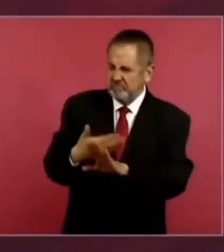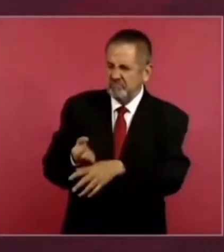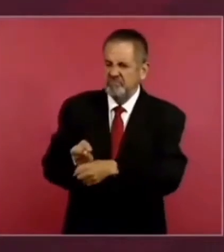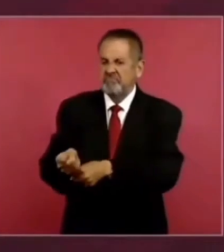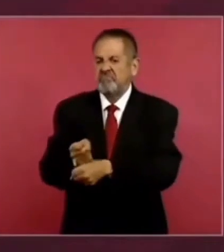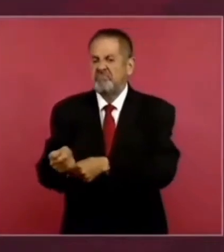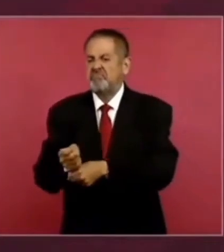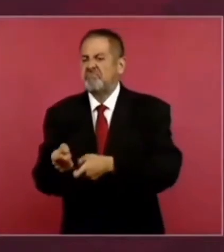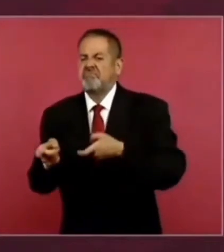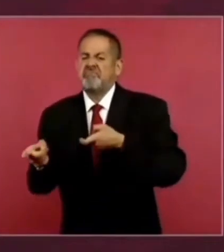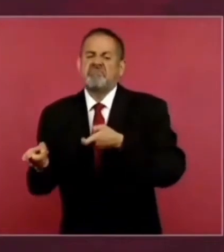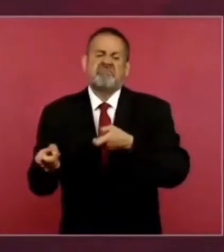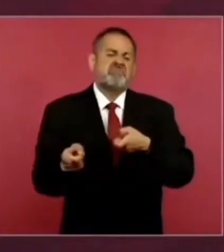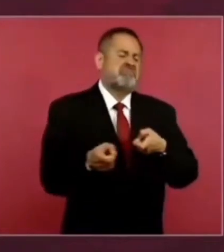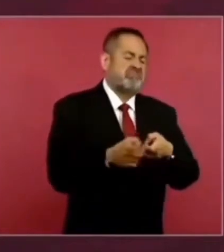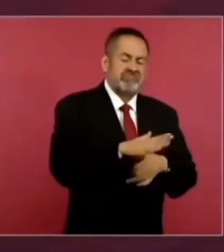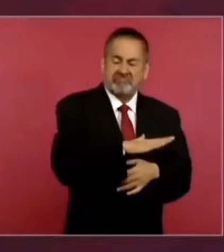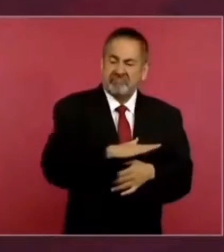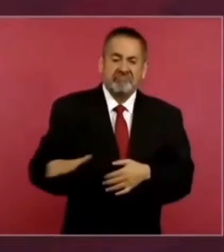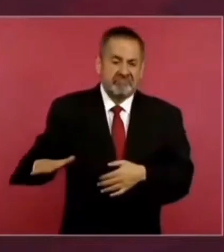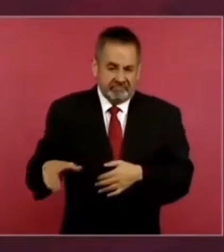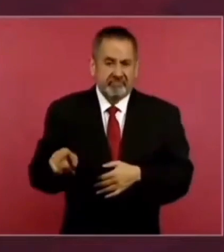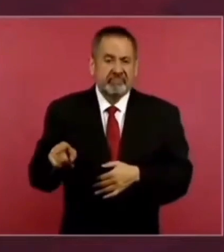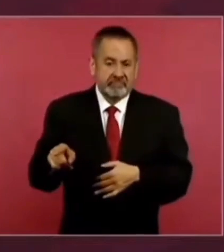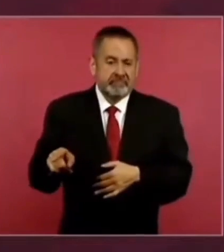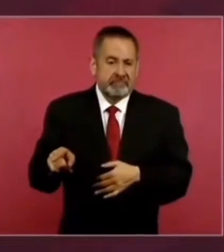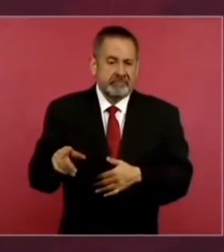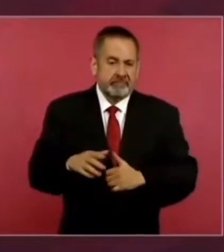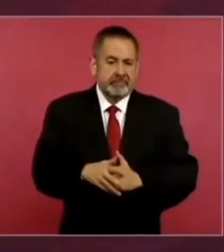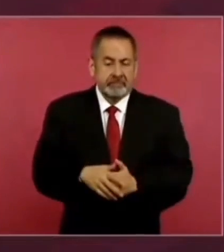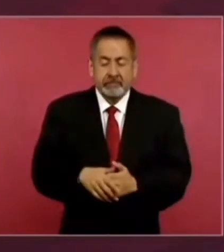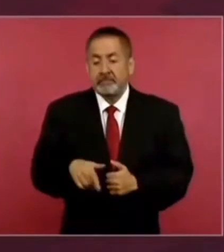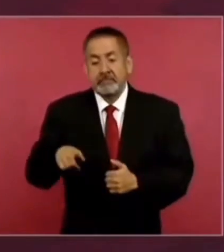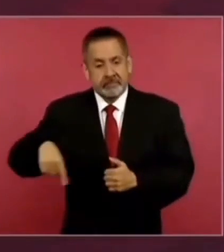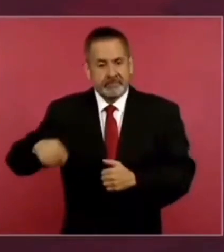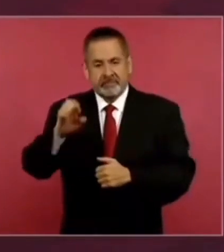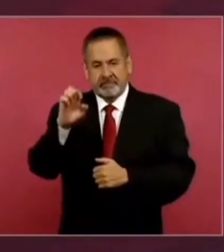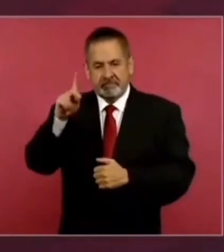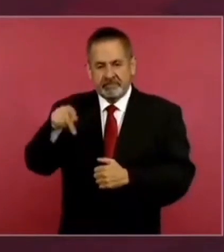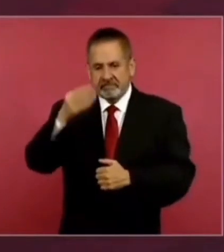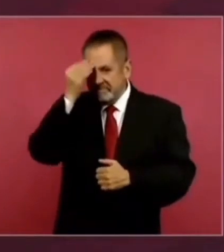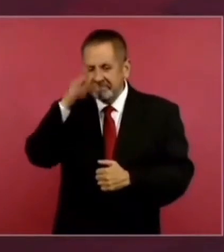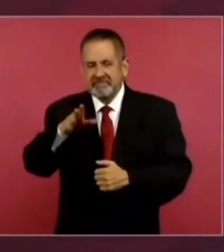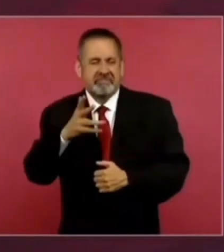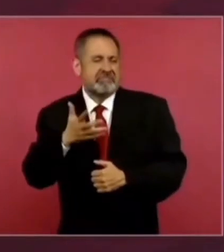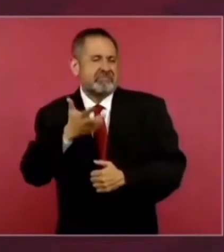en el supuesto accidente